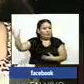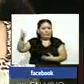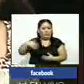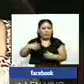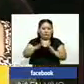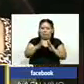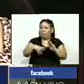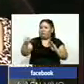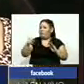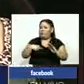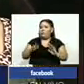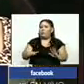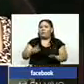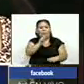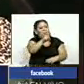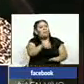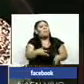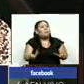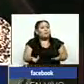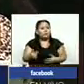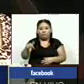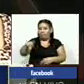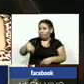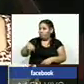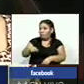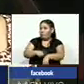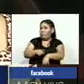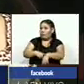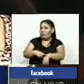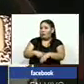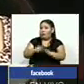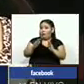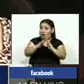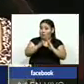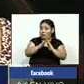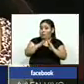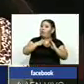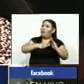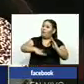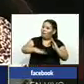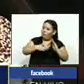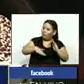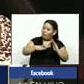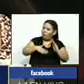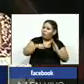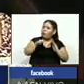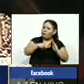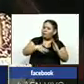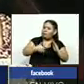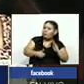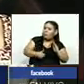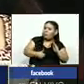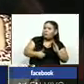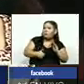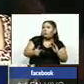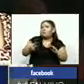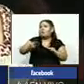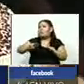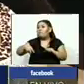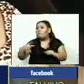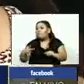¿Por qué? Por el momento, porque primero la tranquilidad de nuestro hogar, que es sumamente estable, segundo,